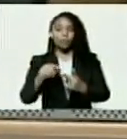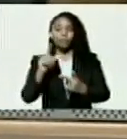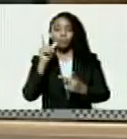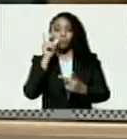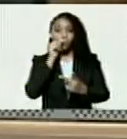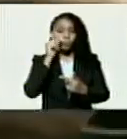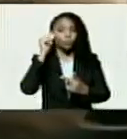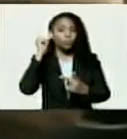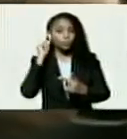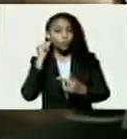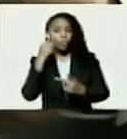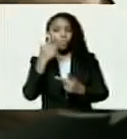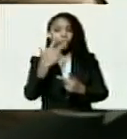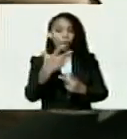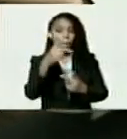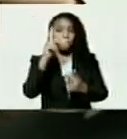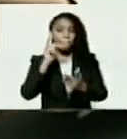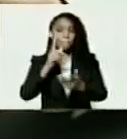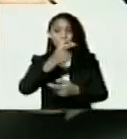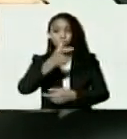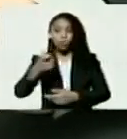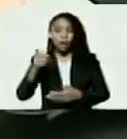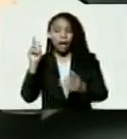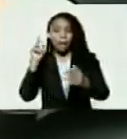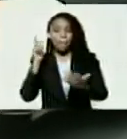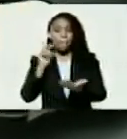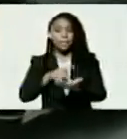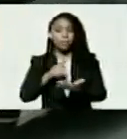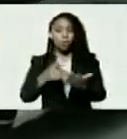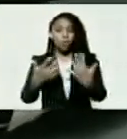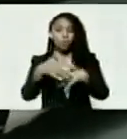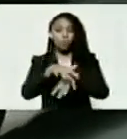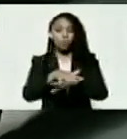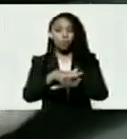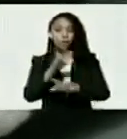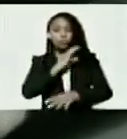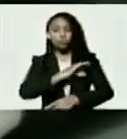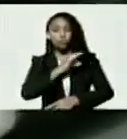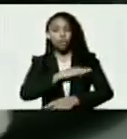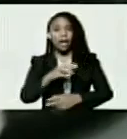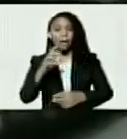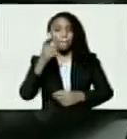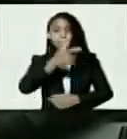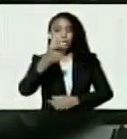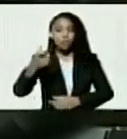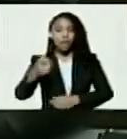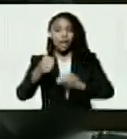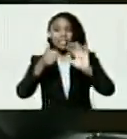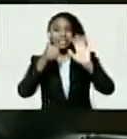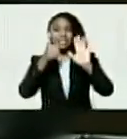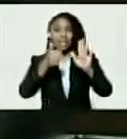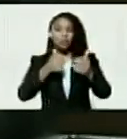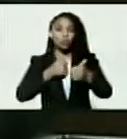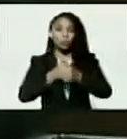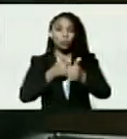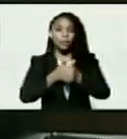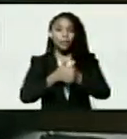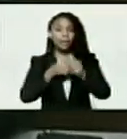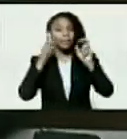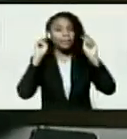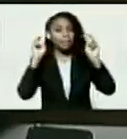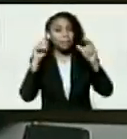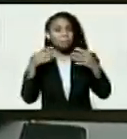3 integrantes postulados o postuladas por la sociedad civil tendrán 6 suplentes. En